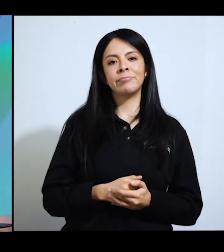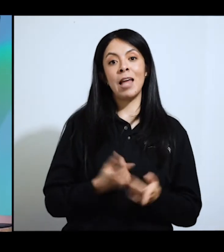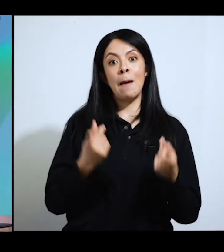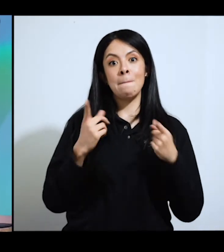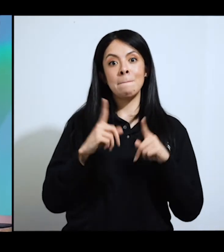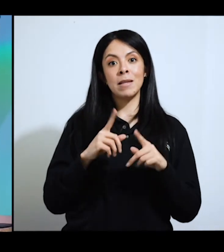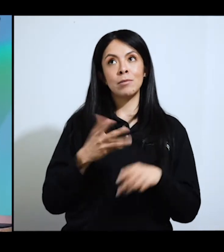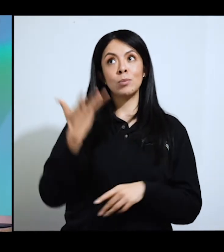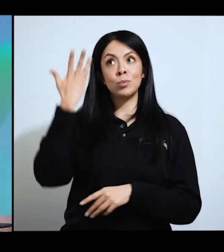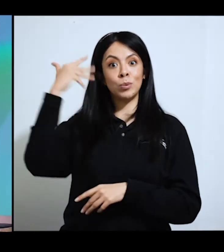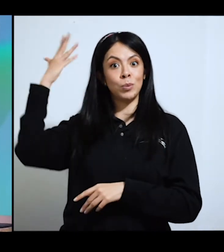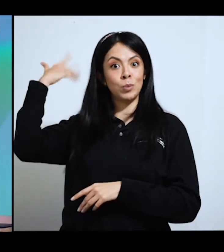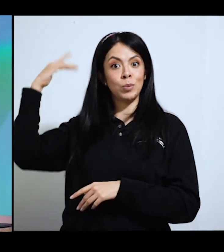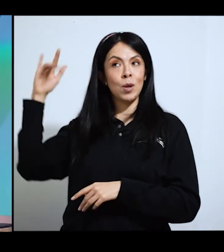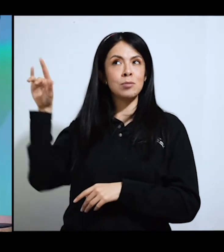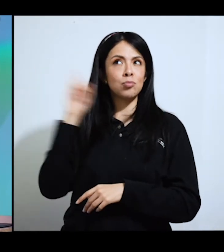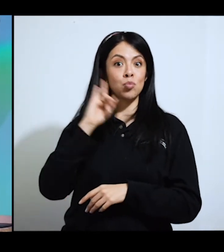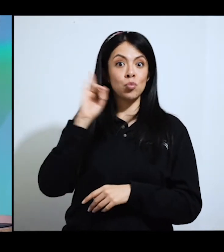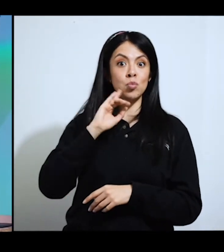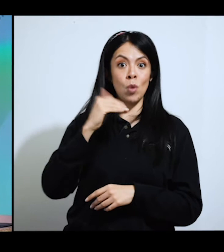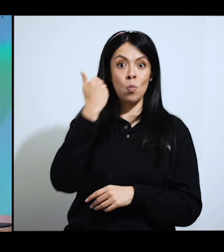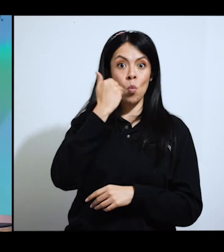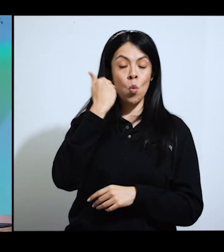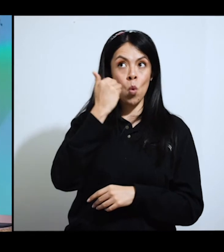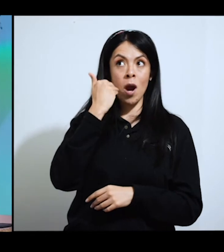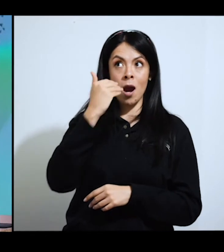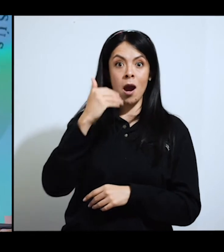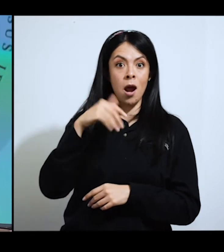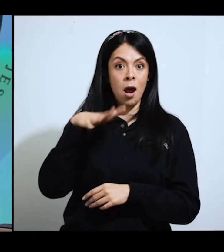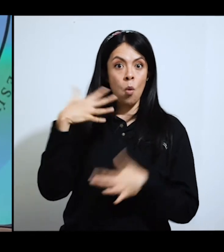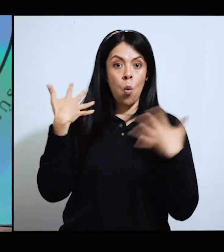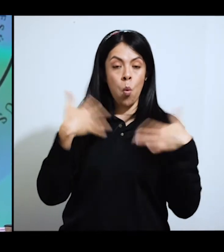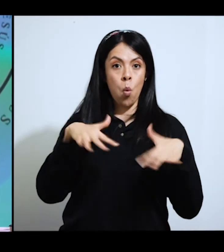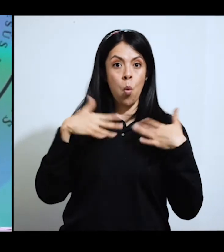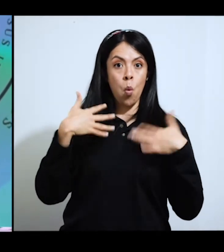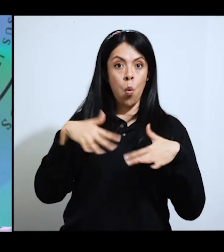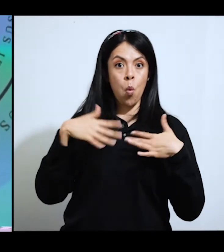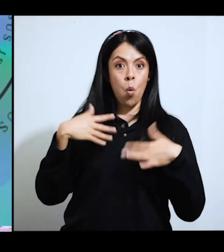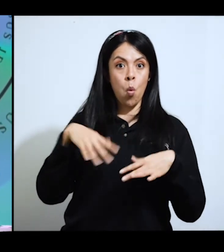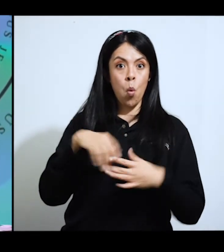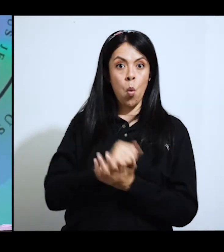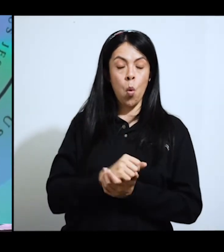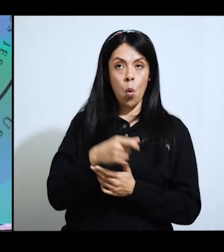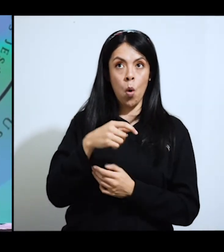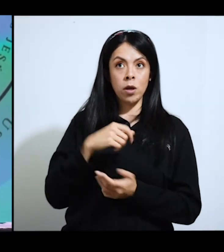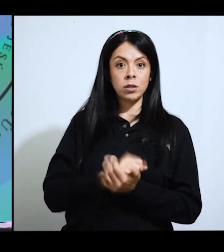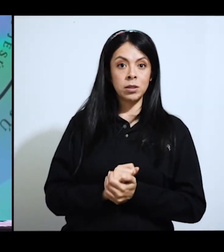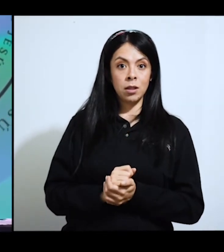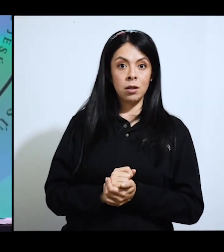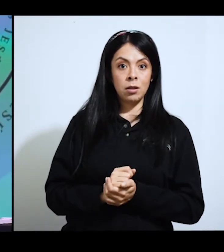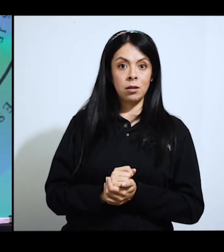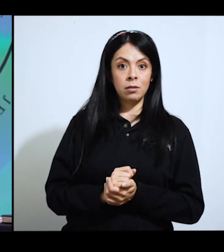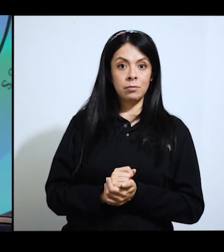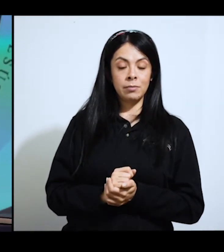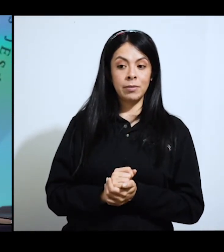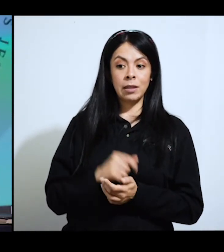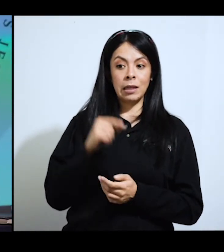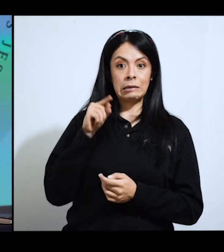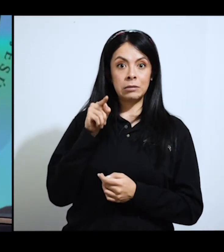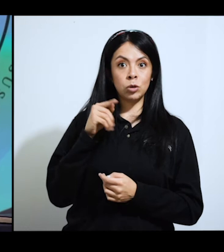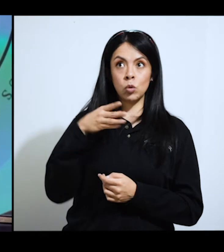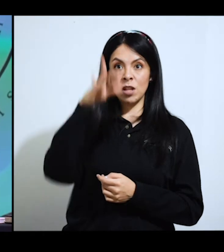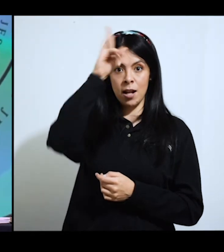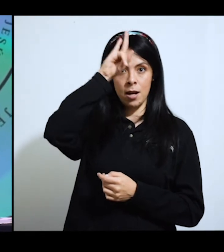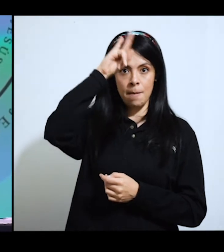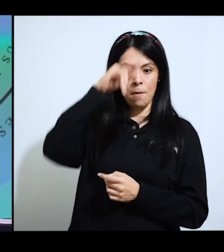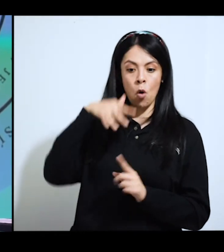Dios, tremendamente usada. Y como el enemigo no logró atacarla a ella,